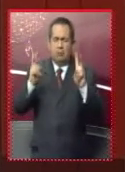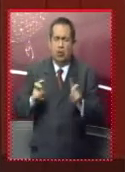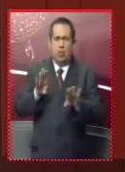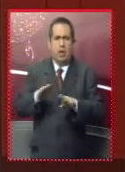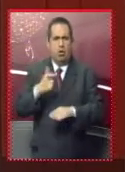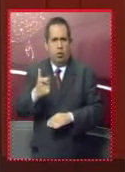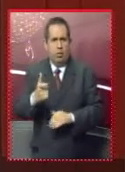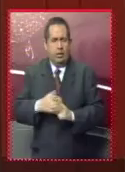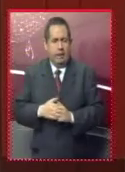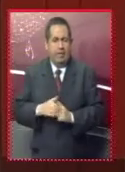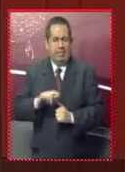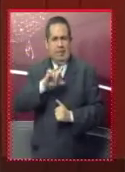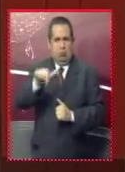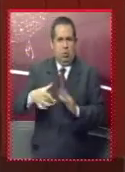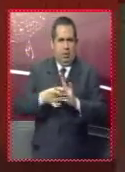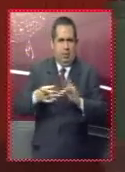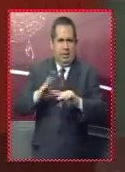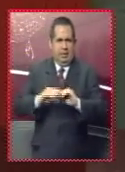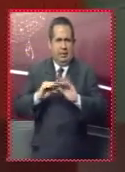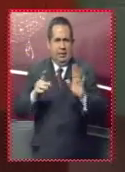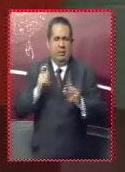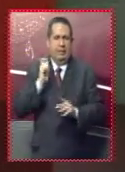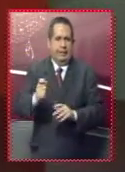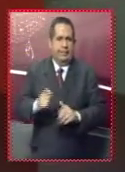materia. Esto y más al regresar del corte.